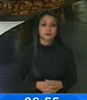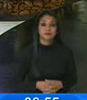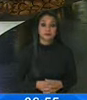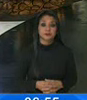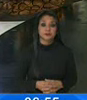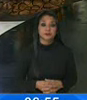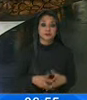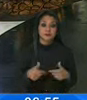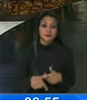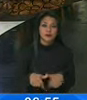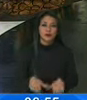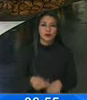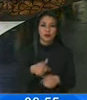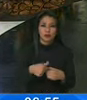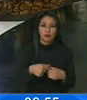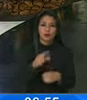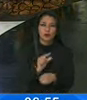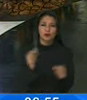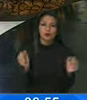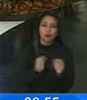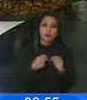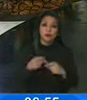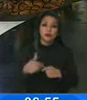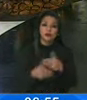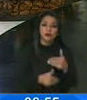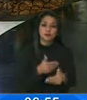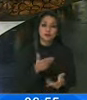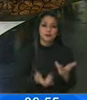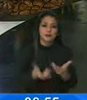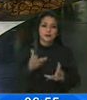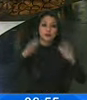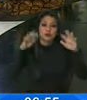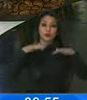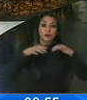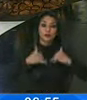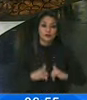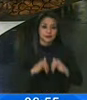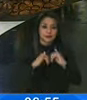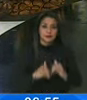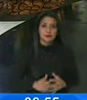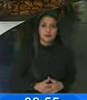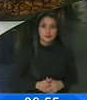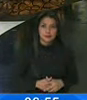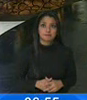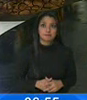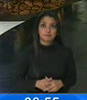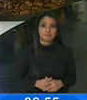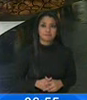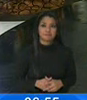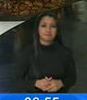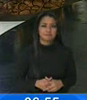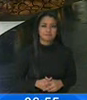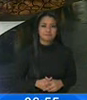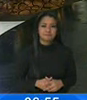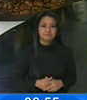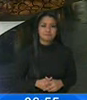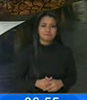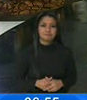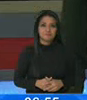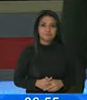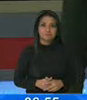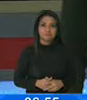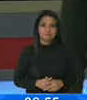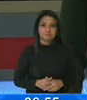cálido, pero en horas de la tarde se anuncian lluvias. Así es, así que tome las precauciones, salga abrigado para evitar un resfriado. Empezamos así de